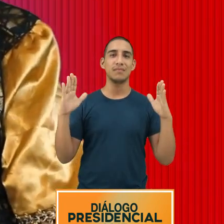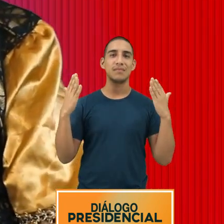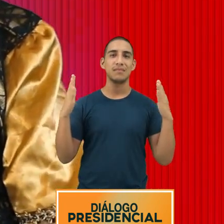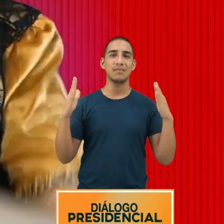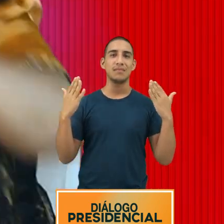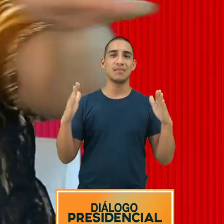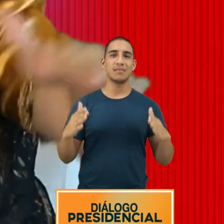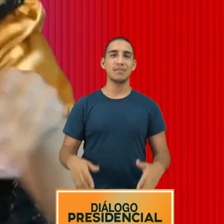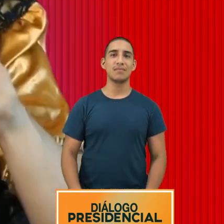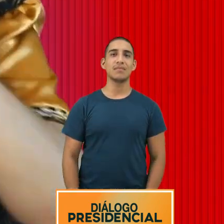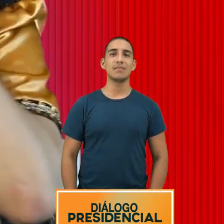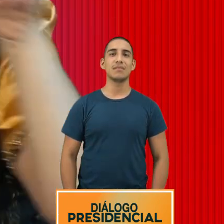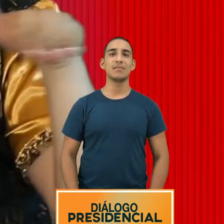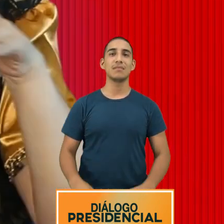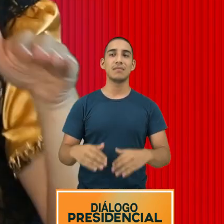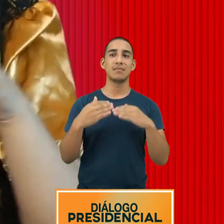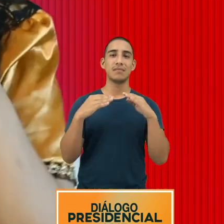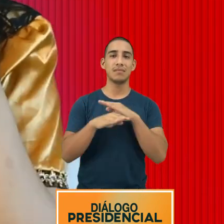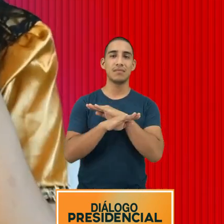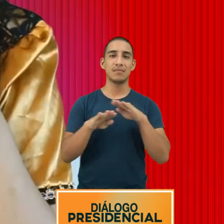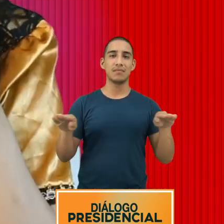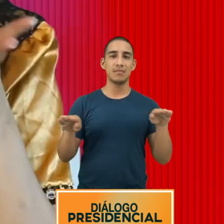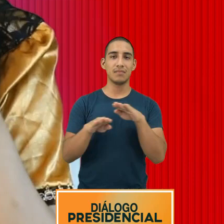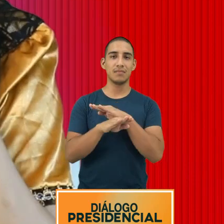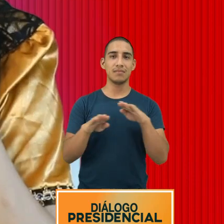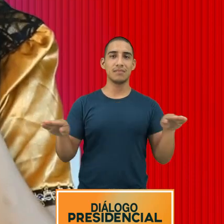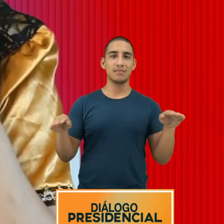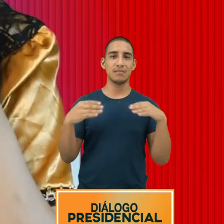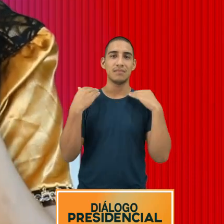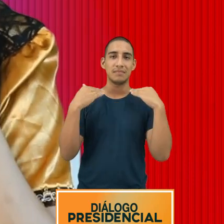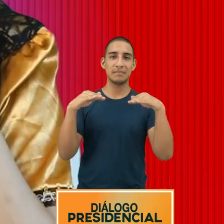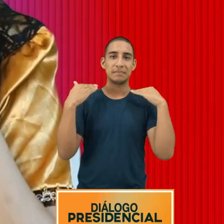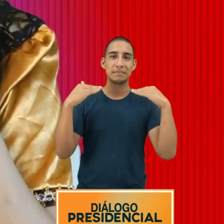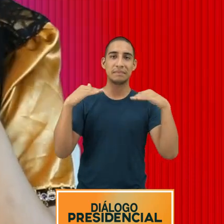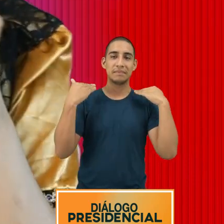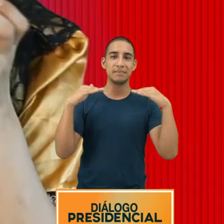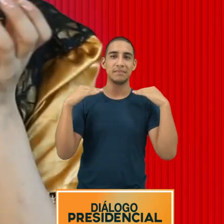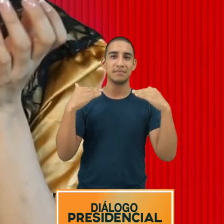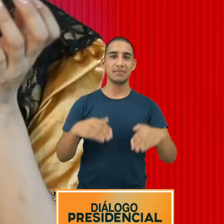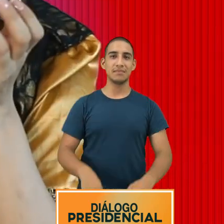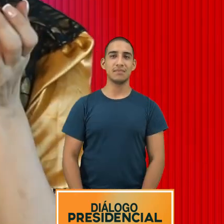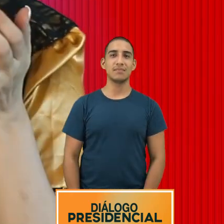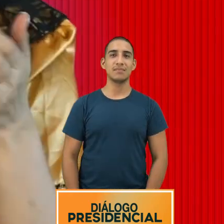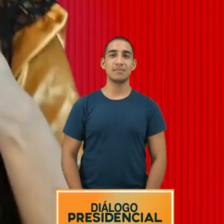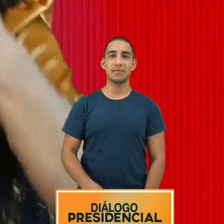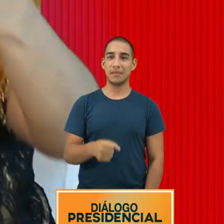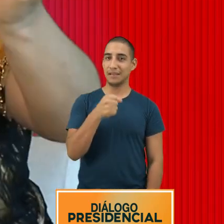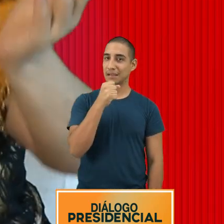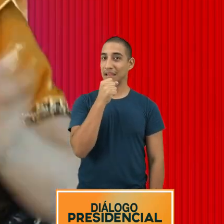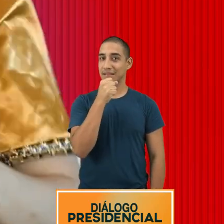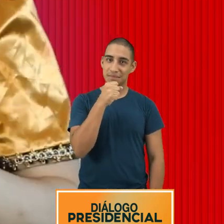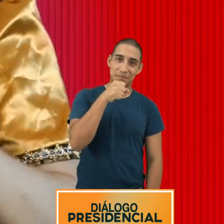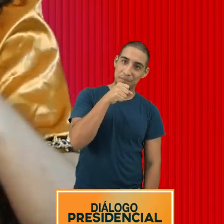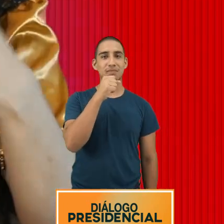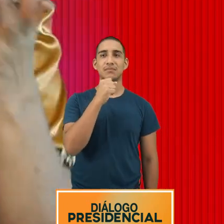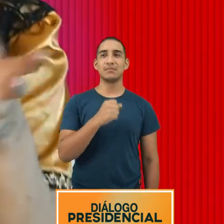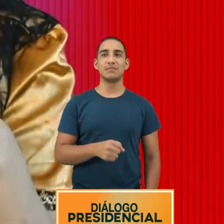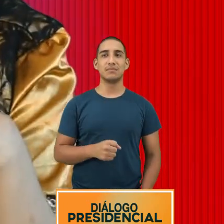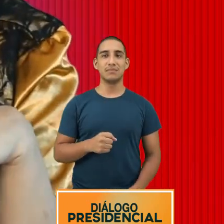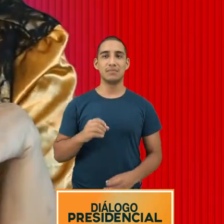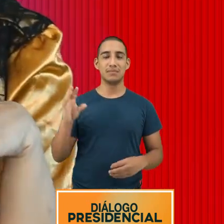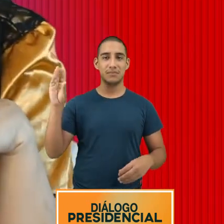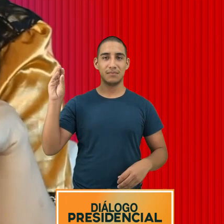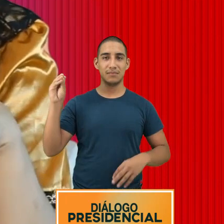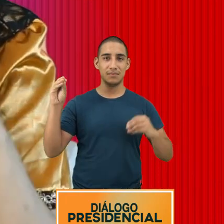esos países y sobre todo la equidad social que tanto anhelan ahí podrán cantar las canciones del Che toma